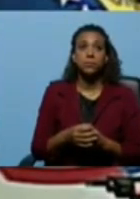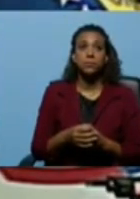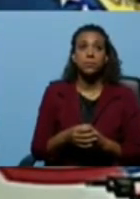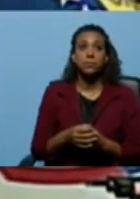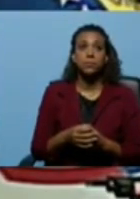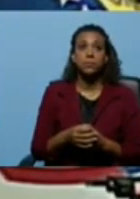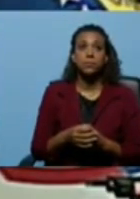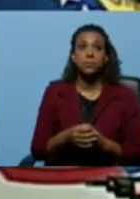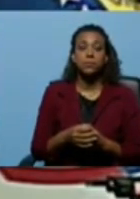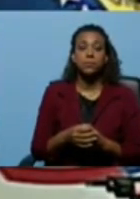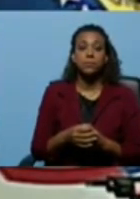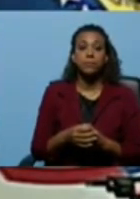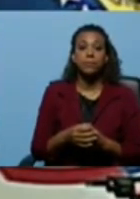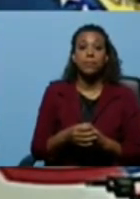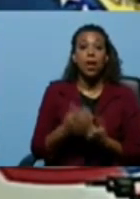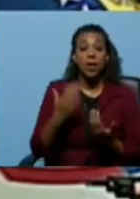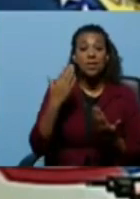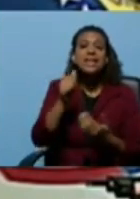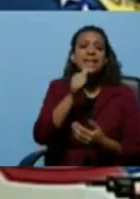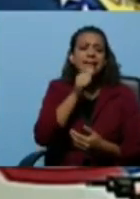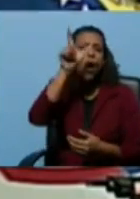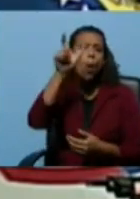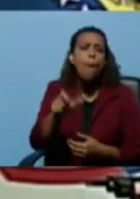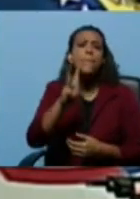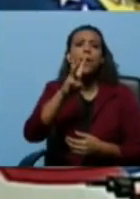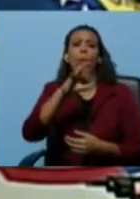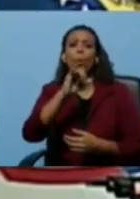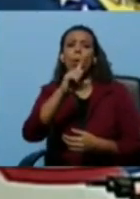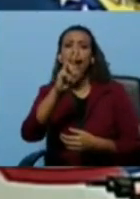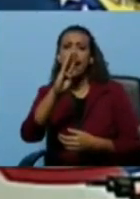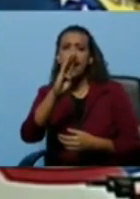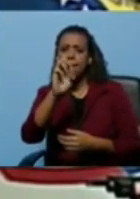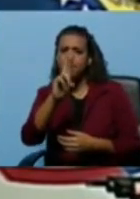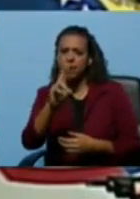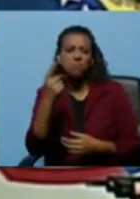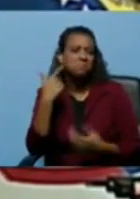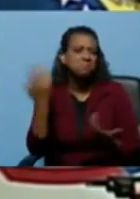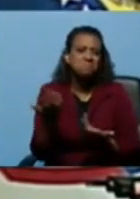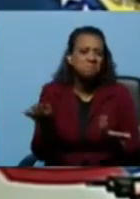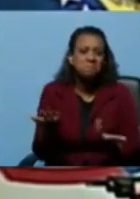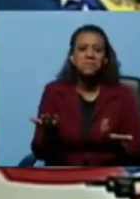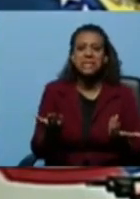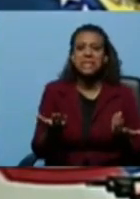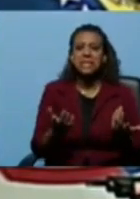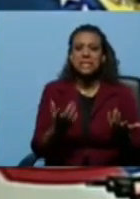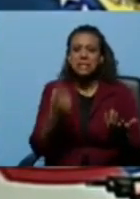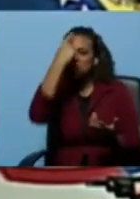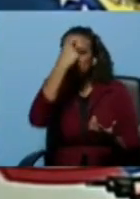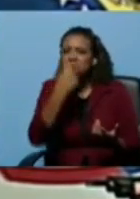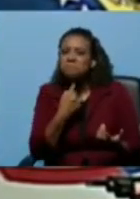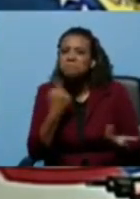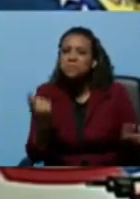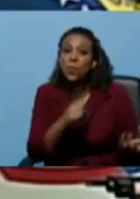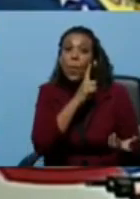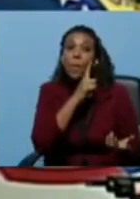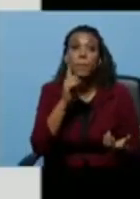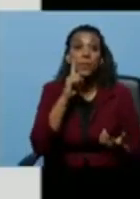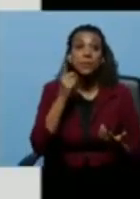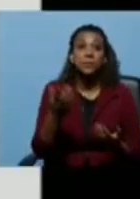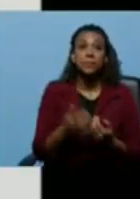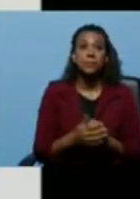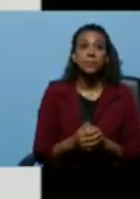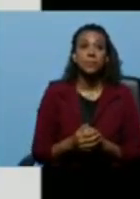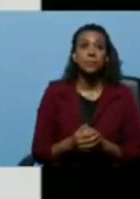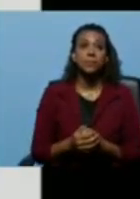Ya va. Wilber Joseph Castañeda. ¿Quién es Wilber Joseph Castañeda? Wilber Joseph Castañeda es un personaje,